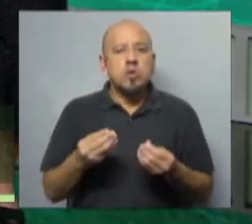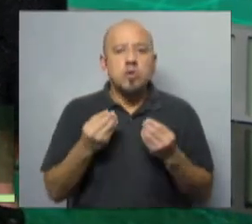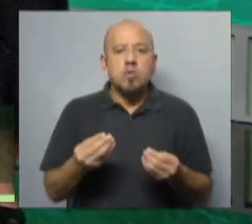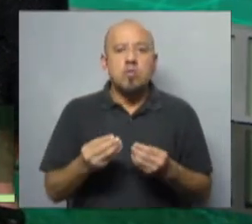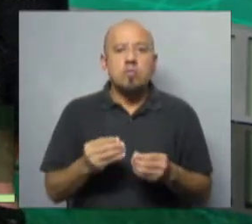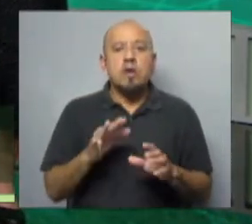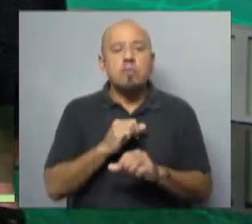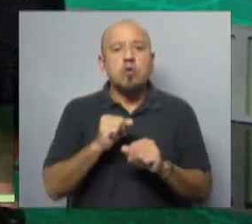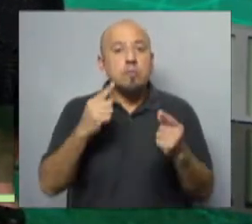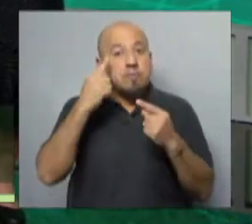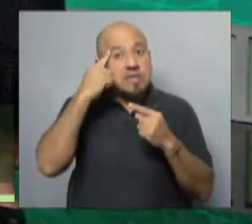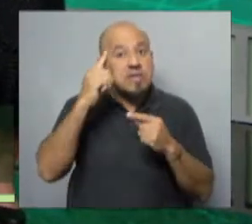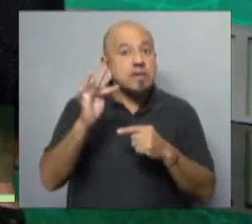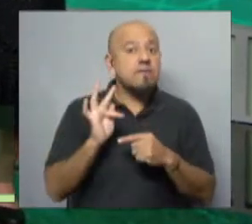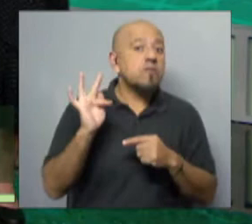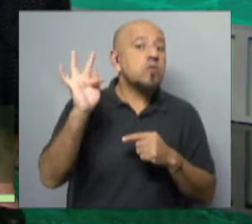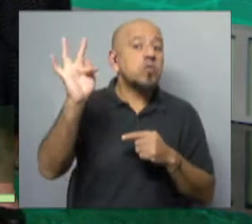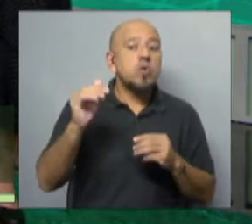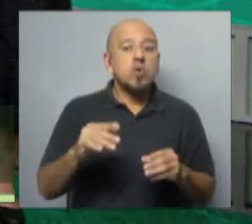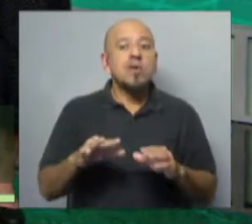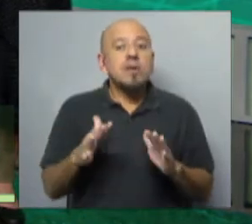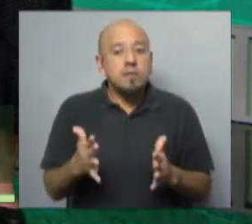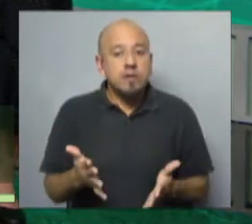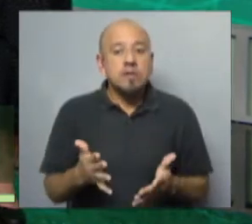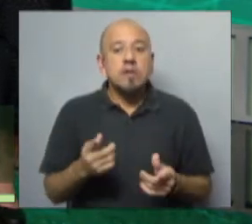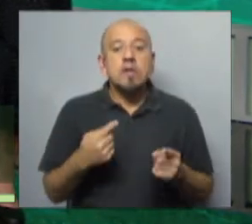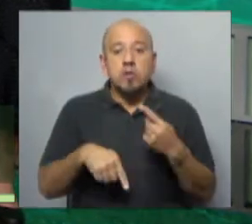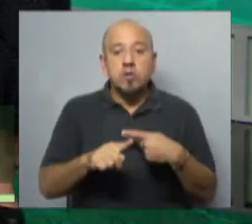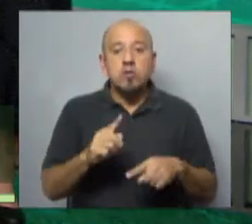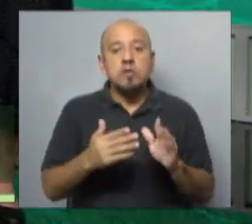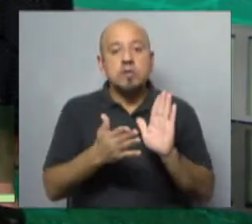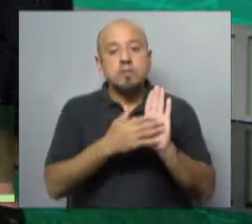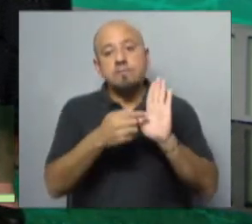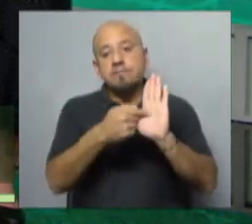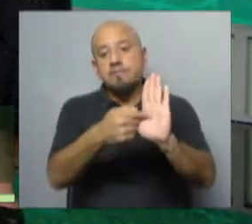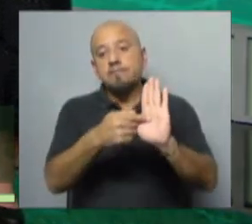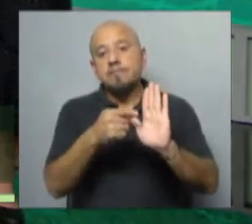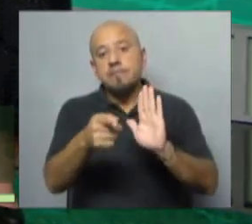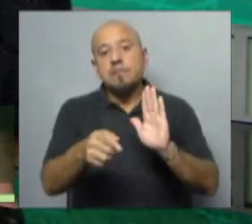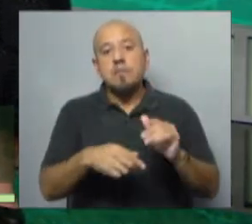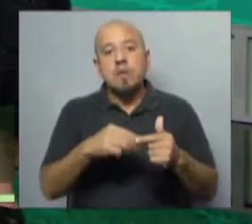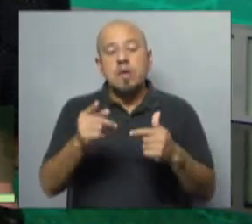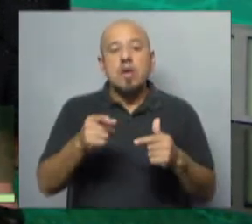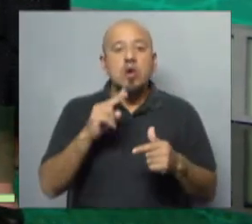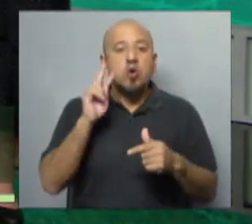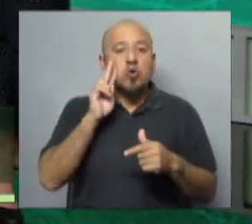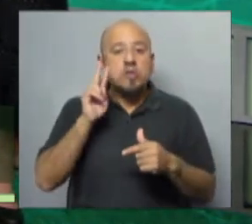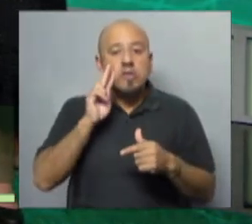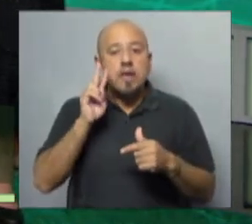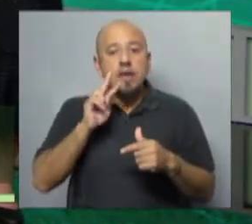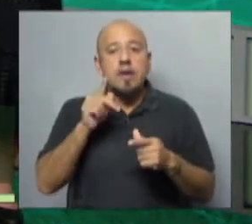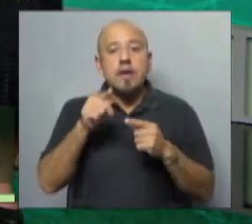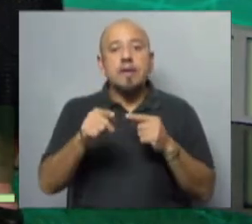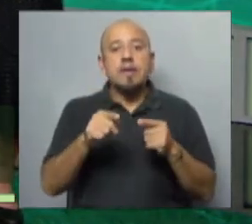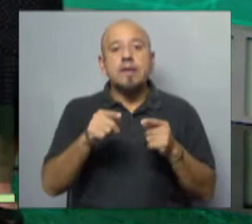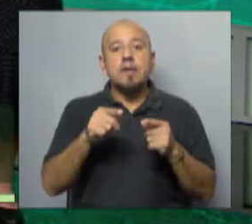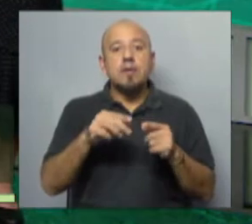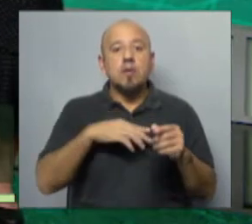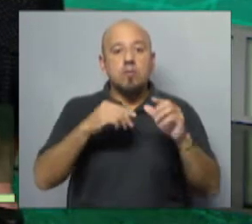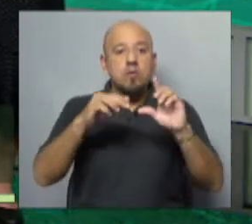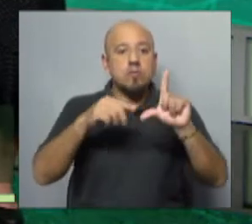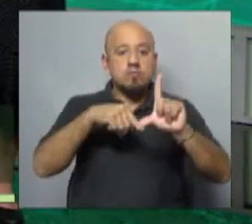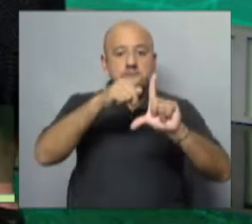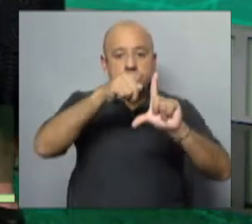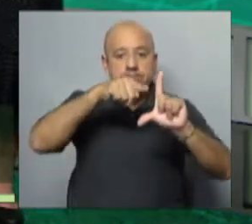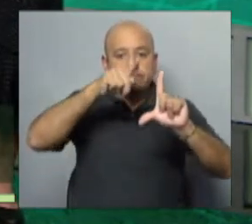elementos para proyectar hacia el futuro y lo que vemos entonces es con línea rosada como han ido fluctuando olas